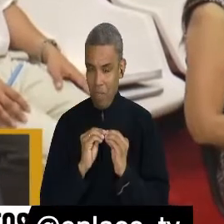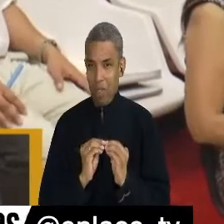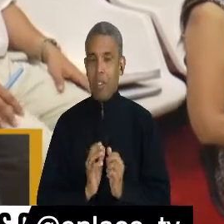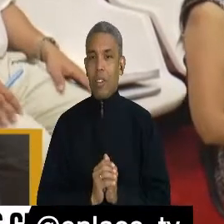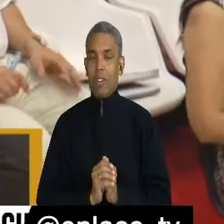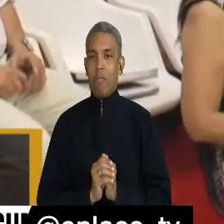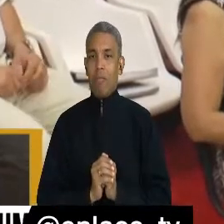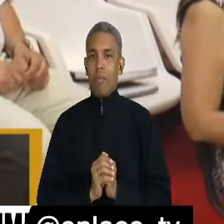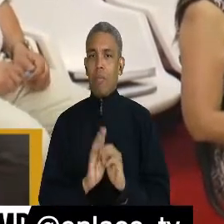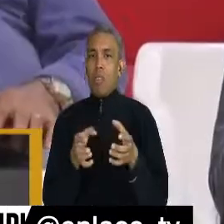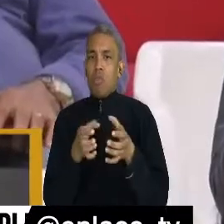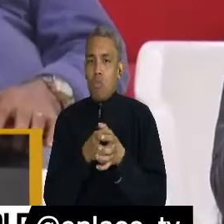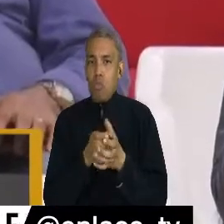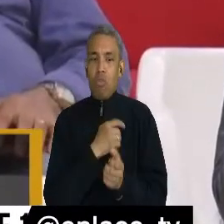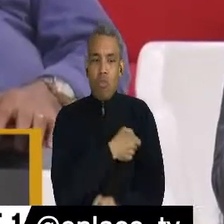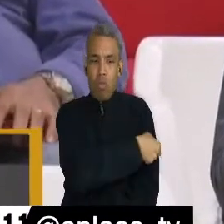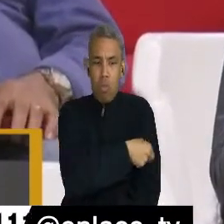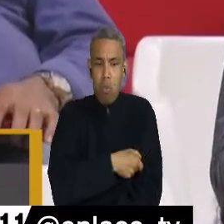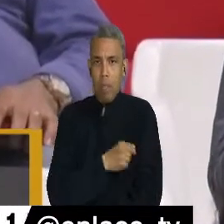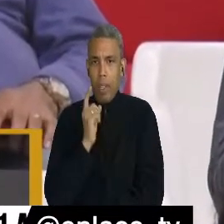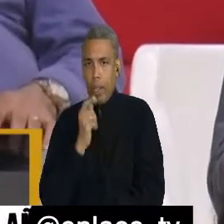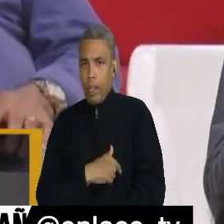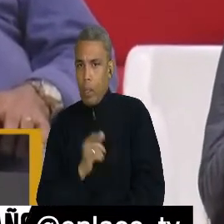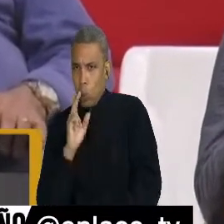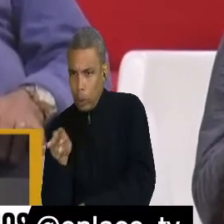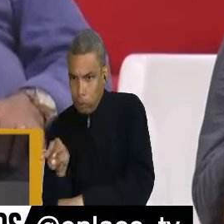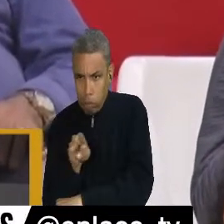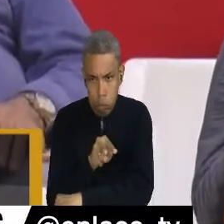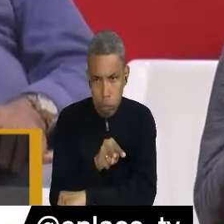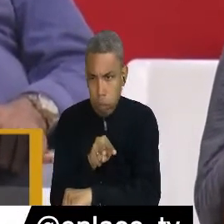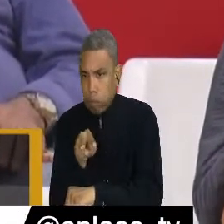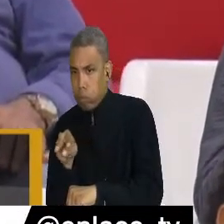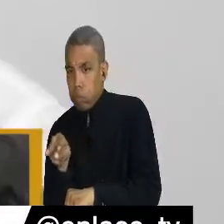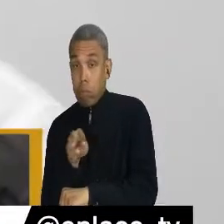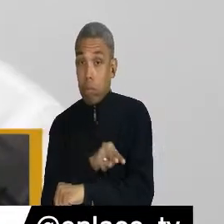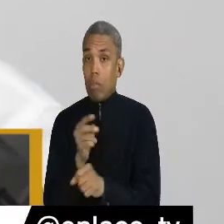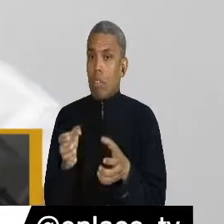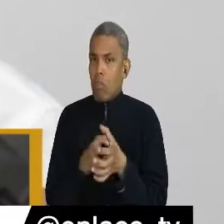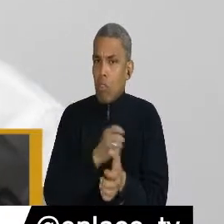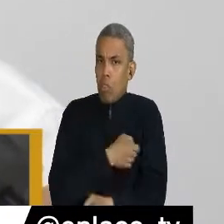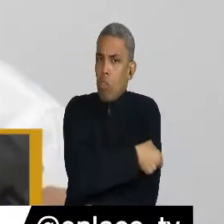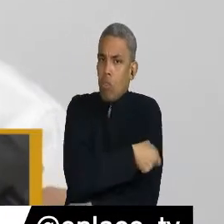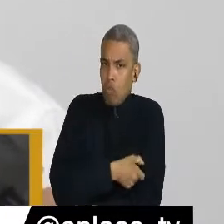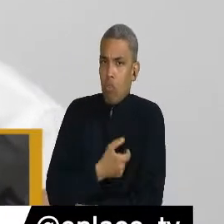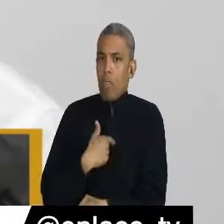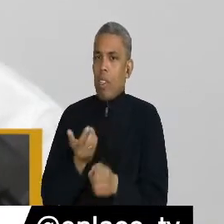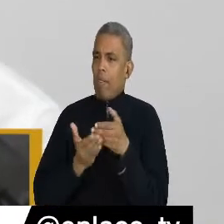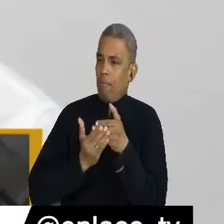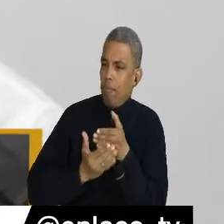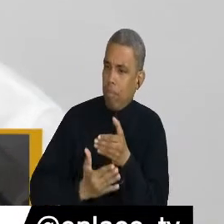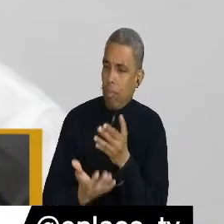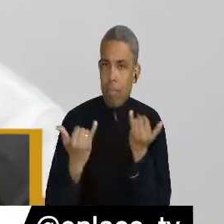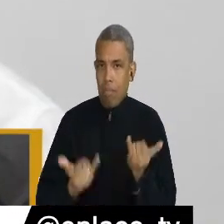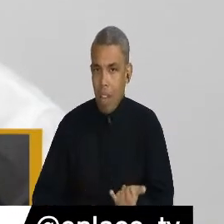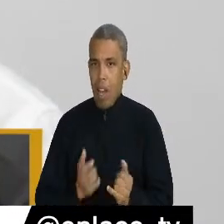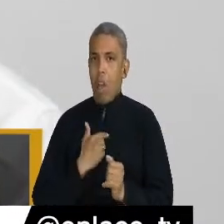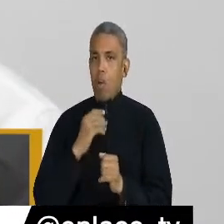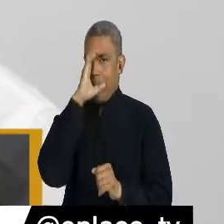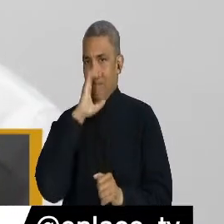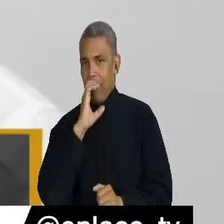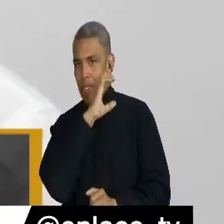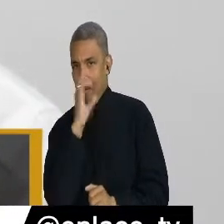conformamos un comité veedor que hará seguimiento a las políticas y al desarrollo de la Caja de